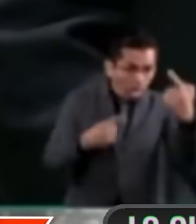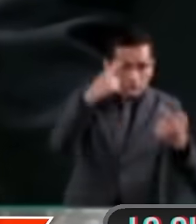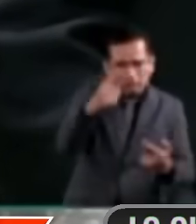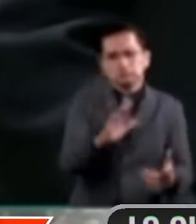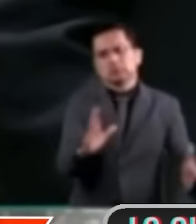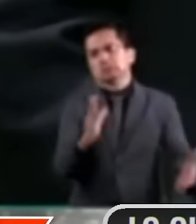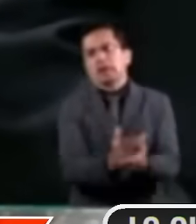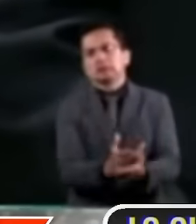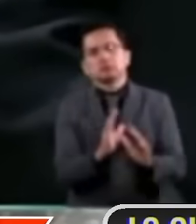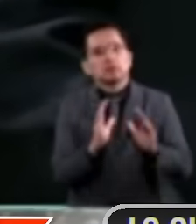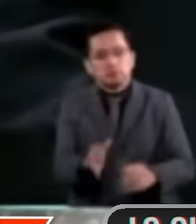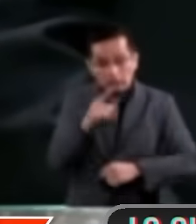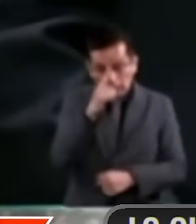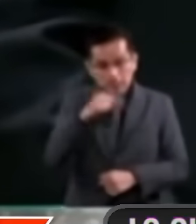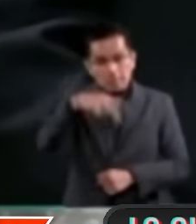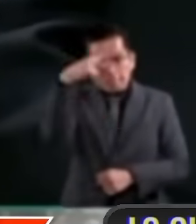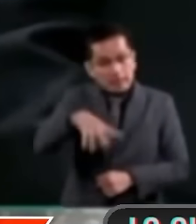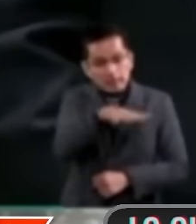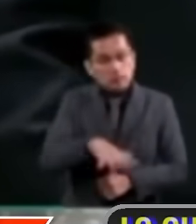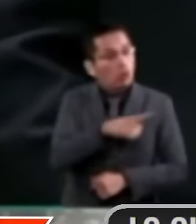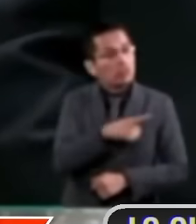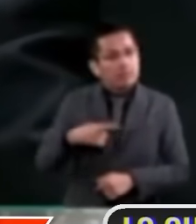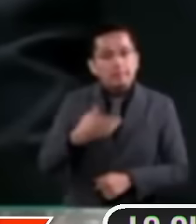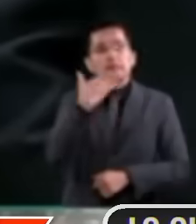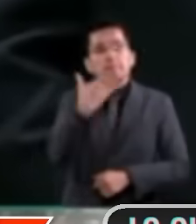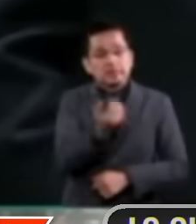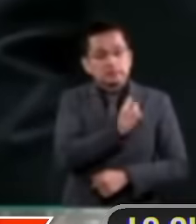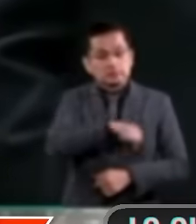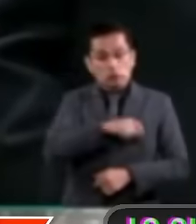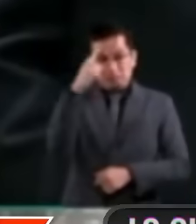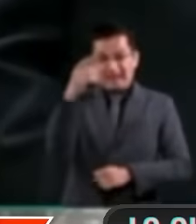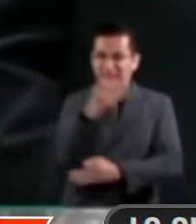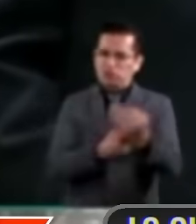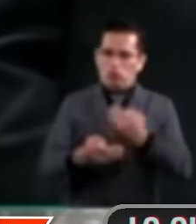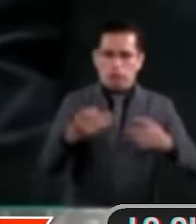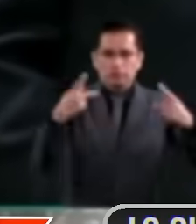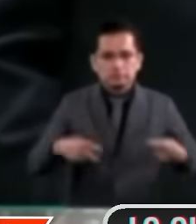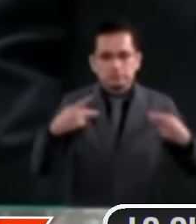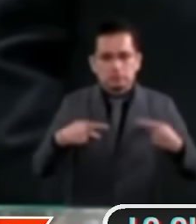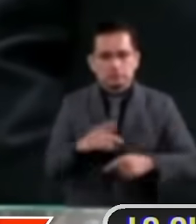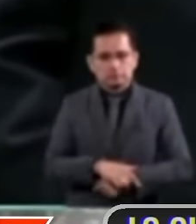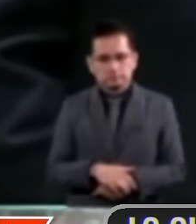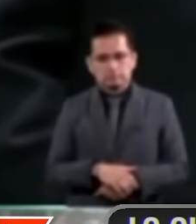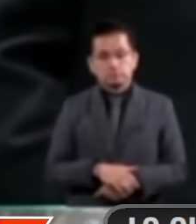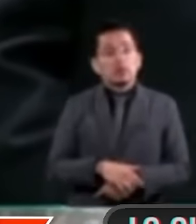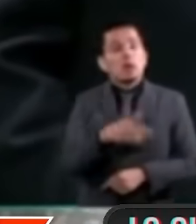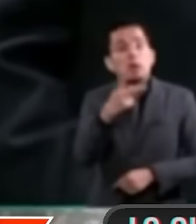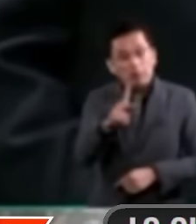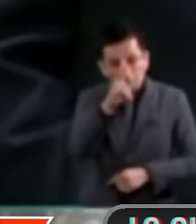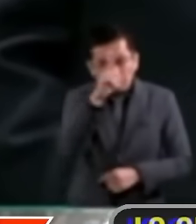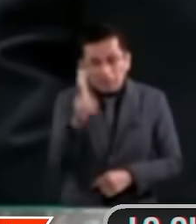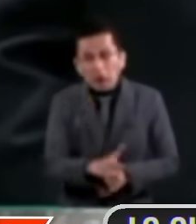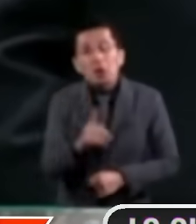México merece un sistema universal de salud. Lo peor es que aún hoy ni